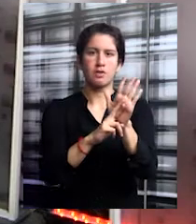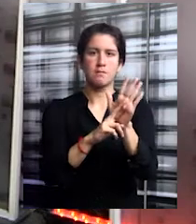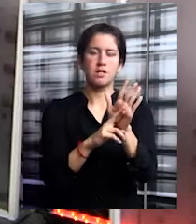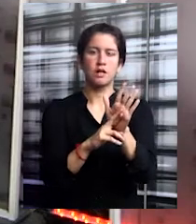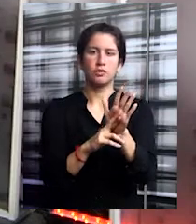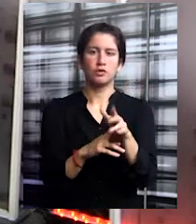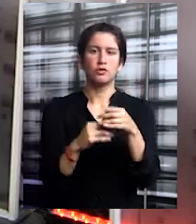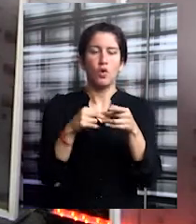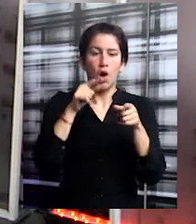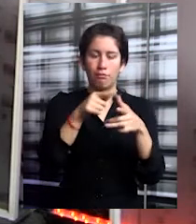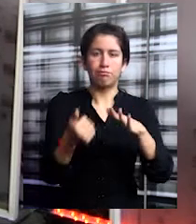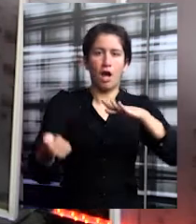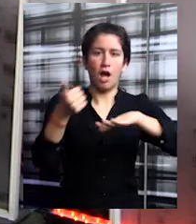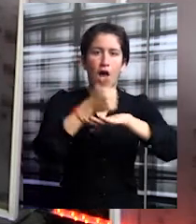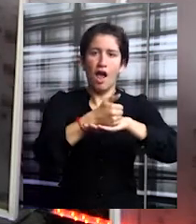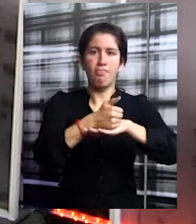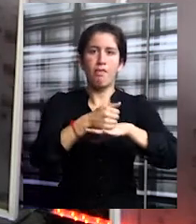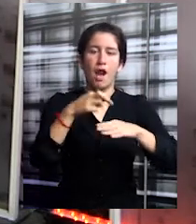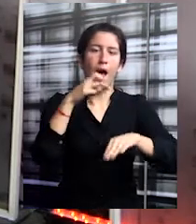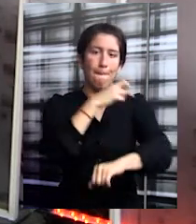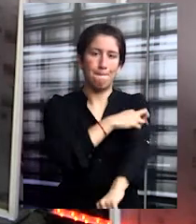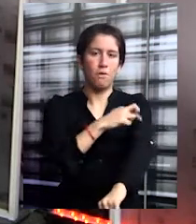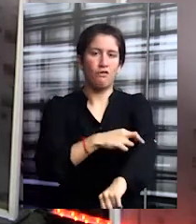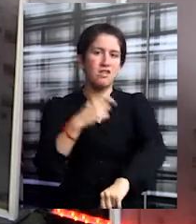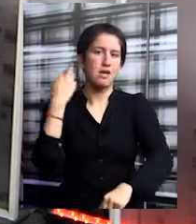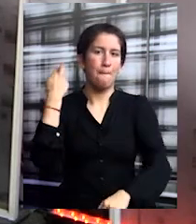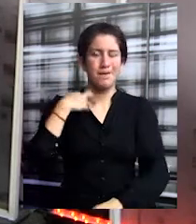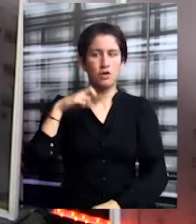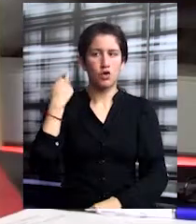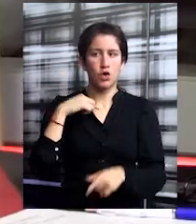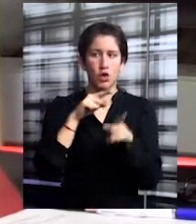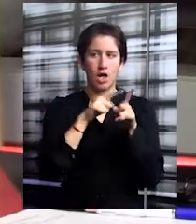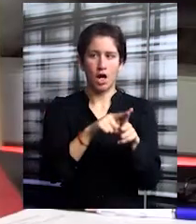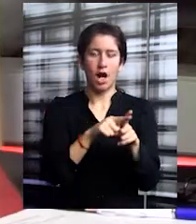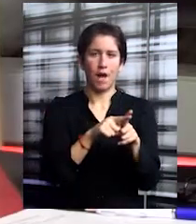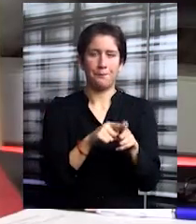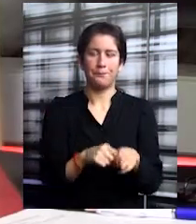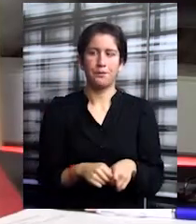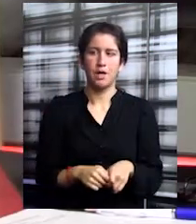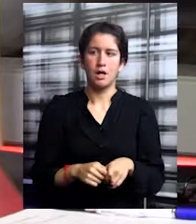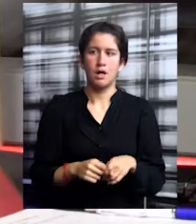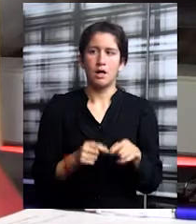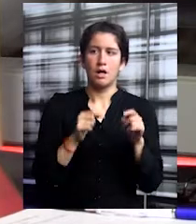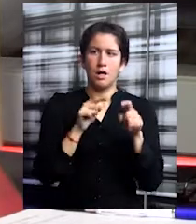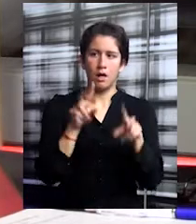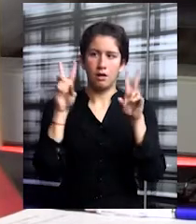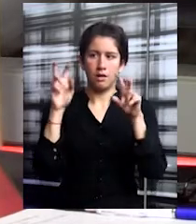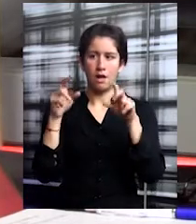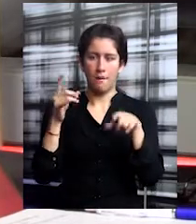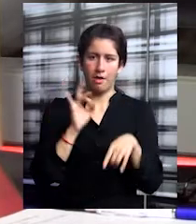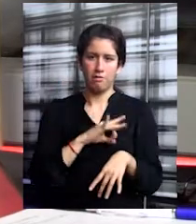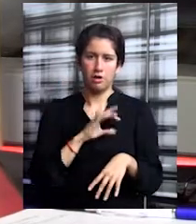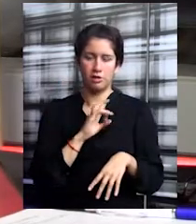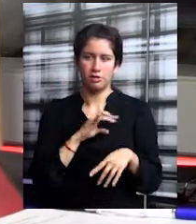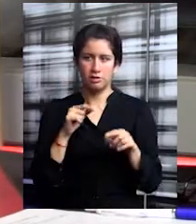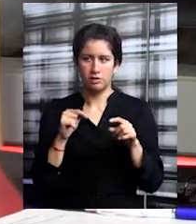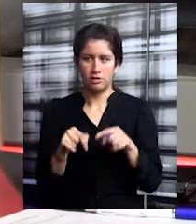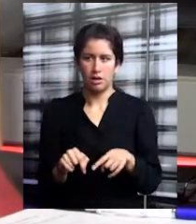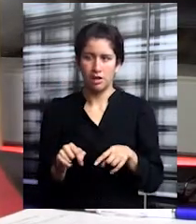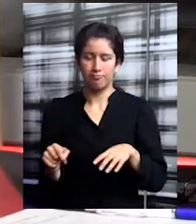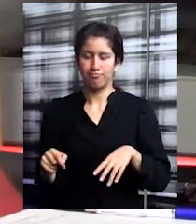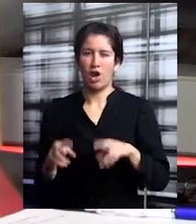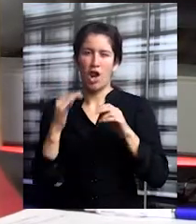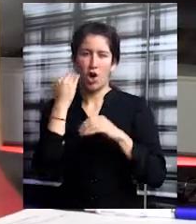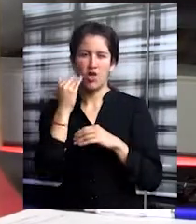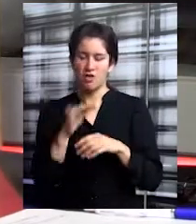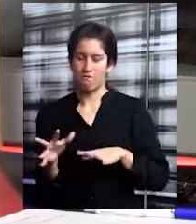alcaldes de la provincia de Petorca, en términos que siempre se señala que el conflicto social nació en Chile con el tema de los niños que se saltaron el